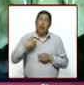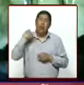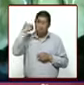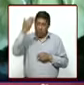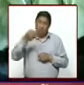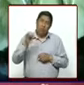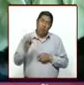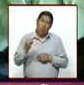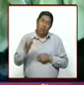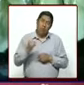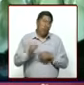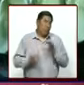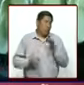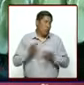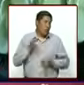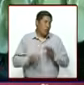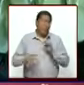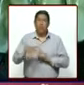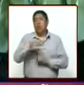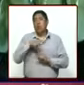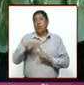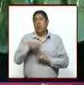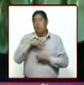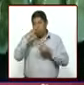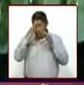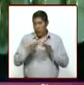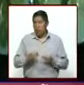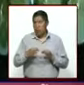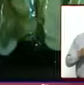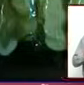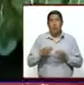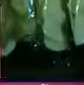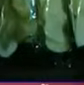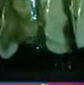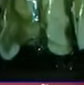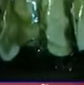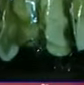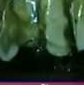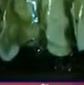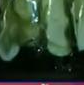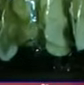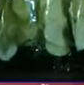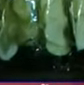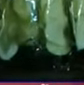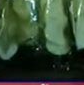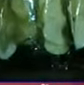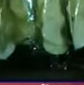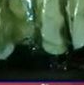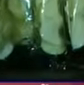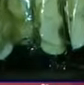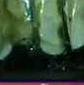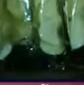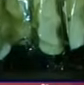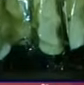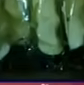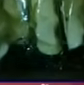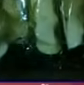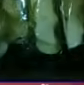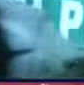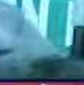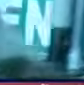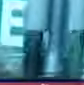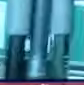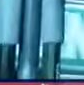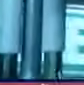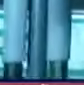continuar el juicio. Y es en esas circunstancias que ellos han definido que Marco Pumari, hasta mientras se desarrolla el juicio, va a permanecer acá en la ciudad de La